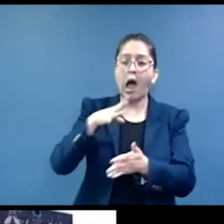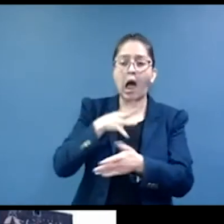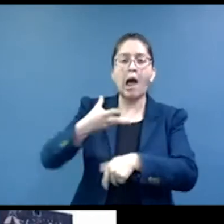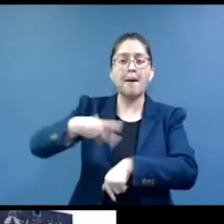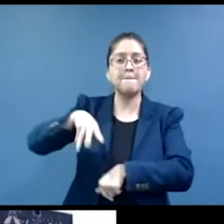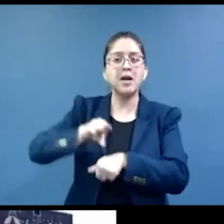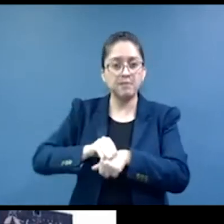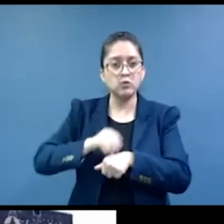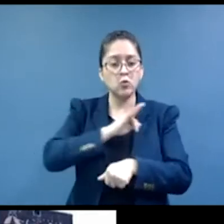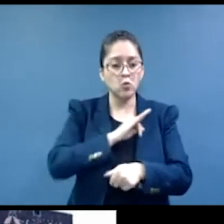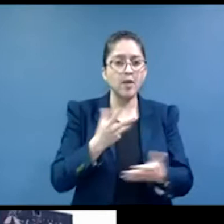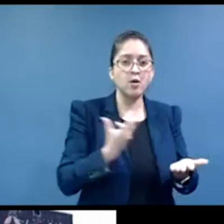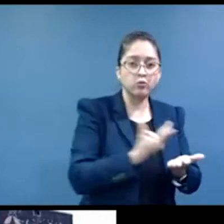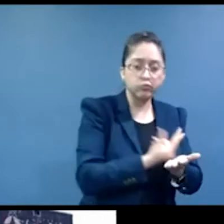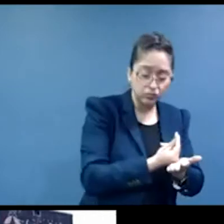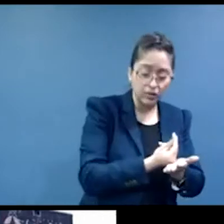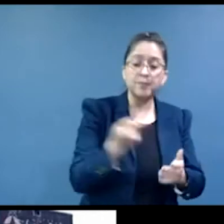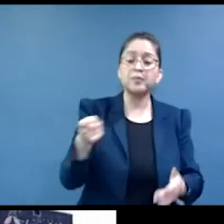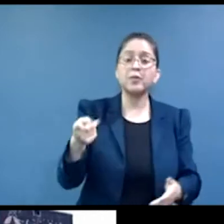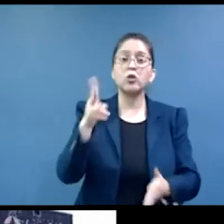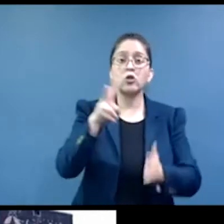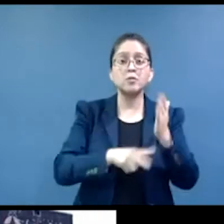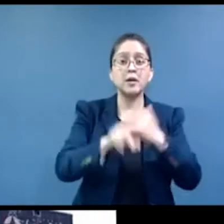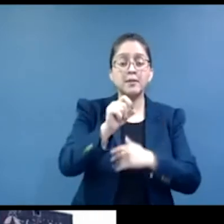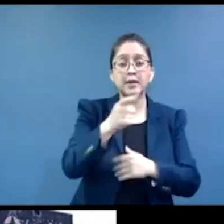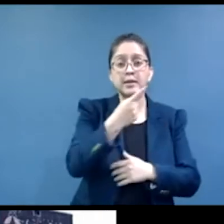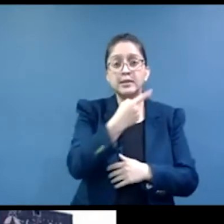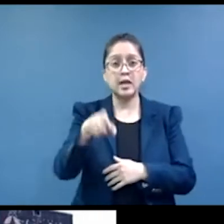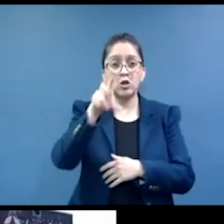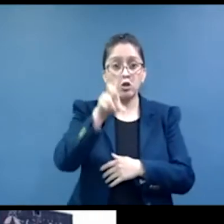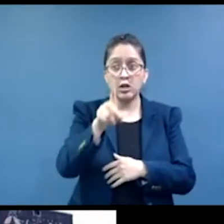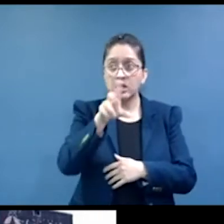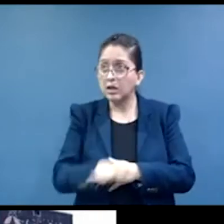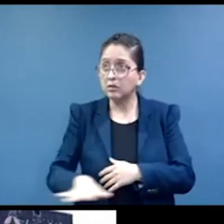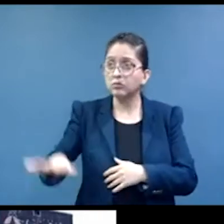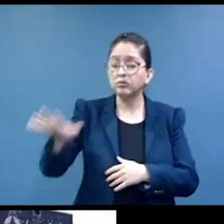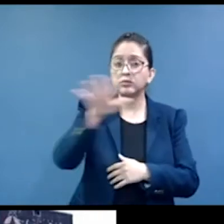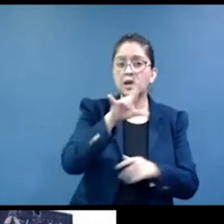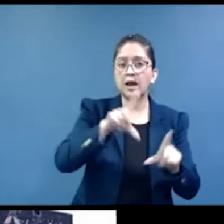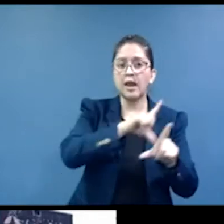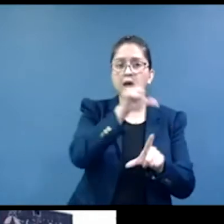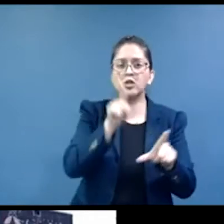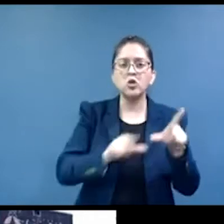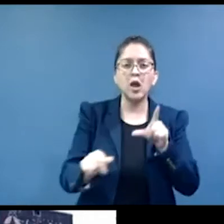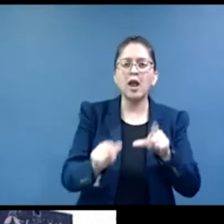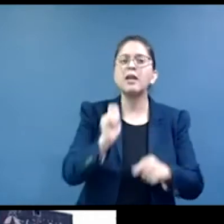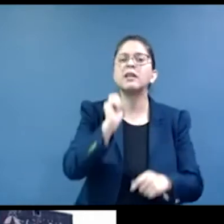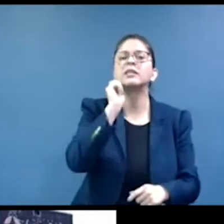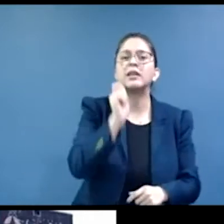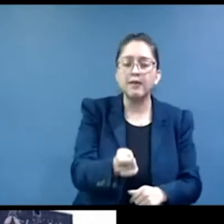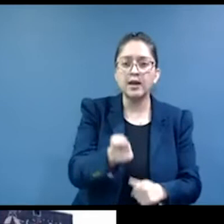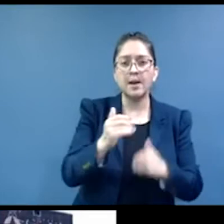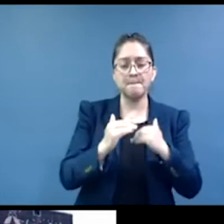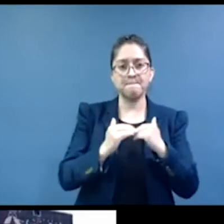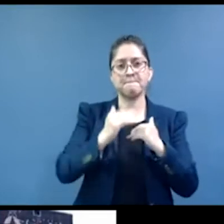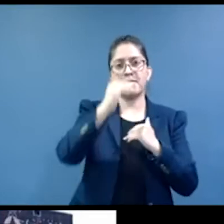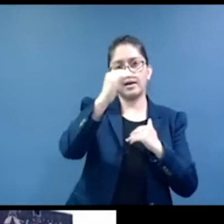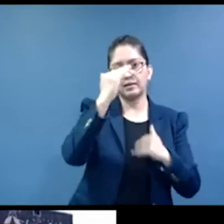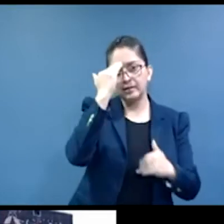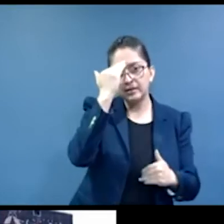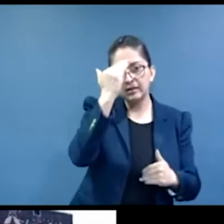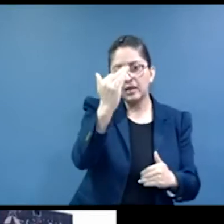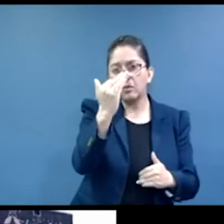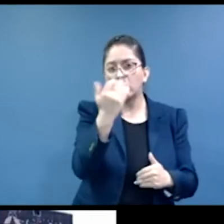de 2020 ya había 130 establecimientos a nivel nacional, y esto significa un aumento en este periodo de al